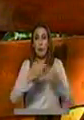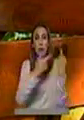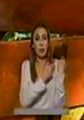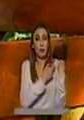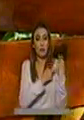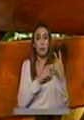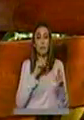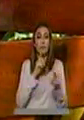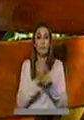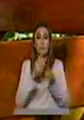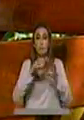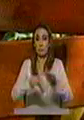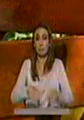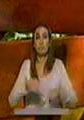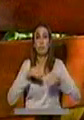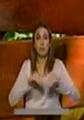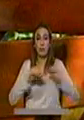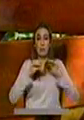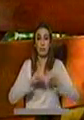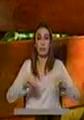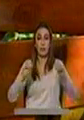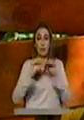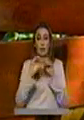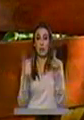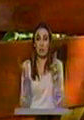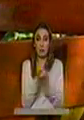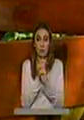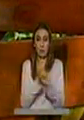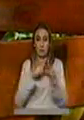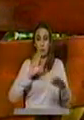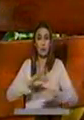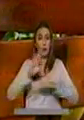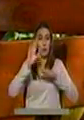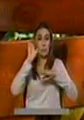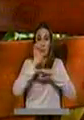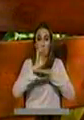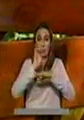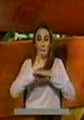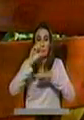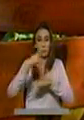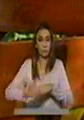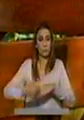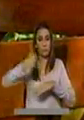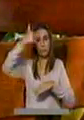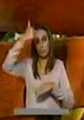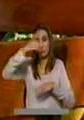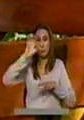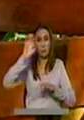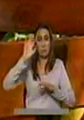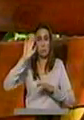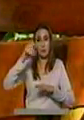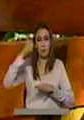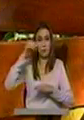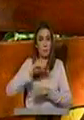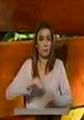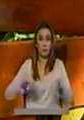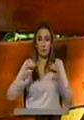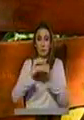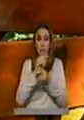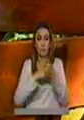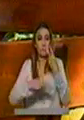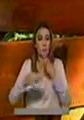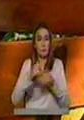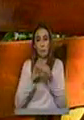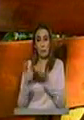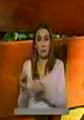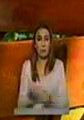que se deben asumir como país para lograr que nuestro nombre, Ecuador, pueda estar considerado en el mercado internacional del